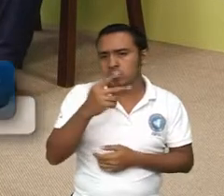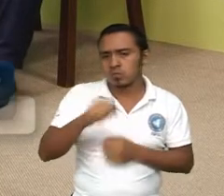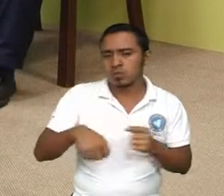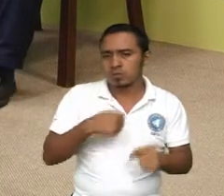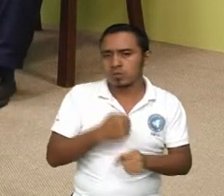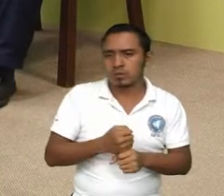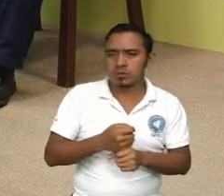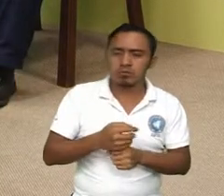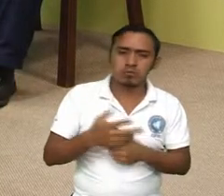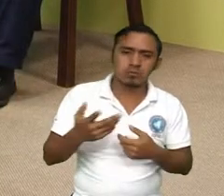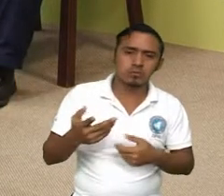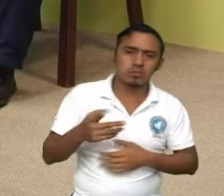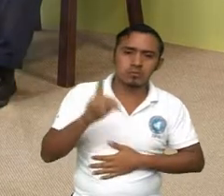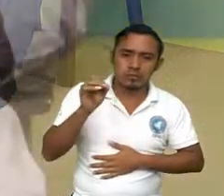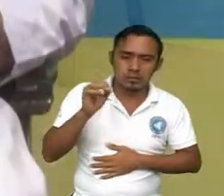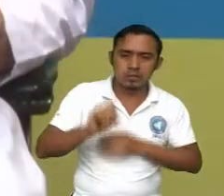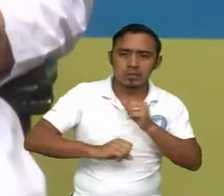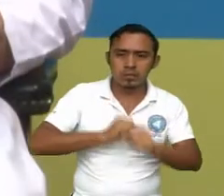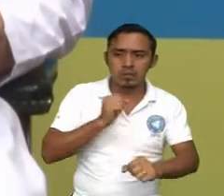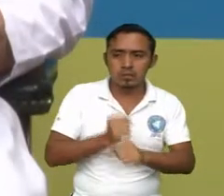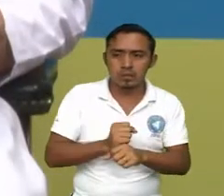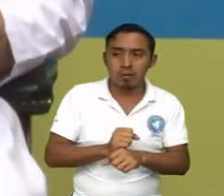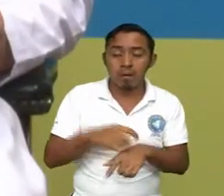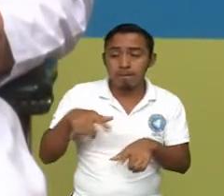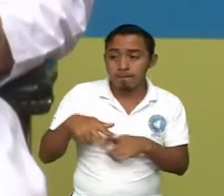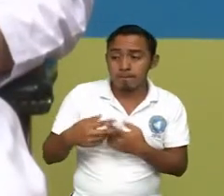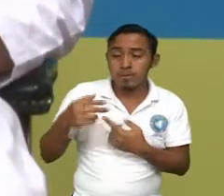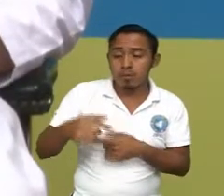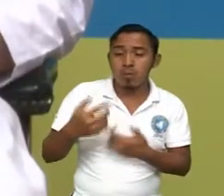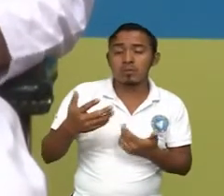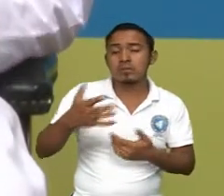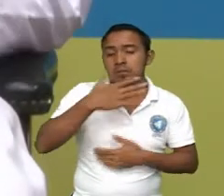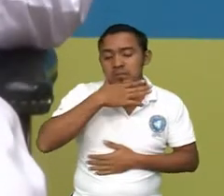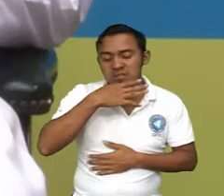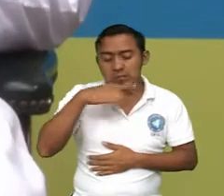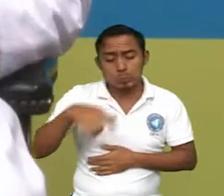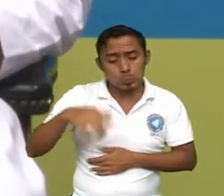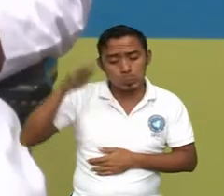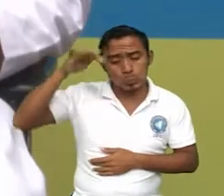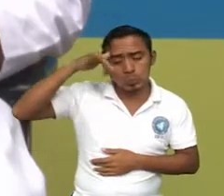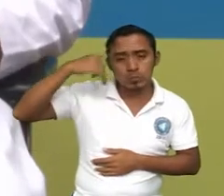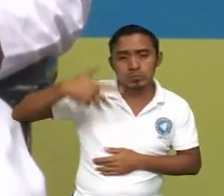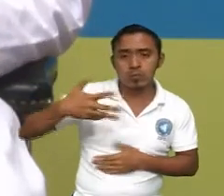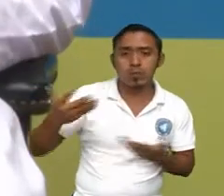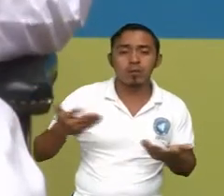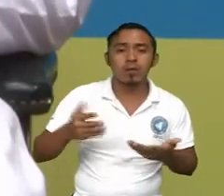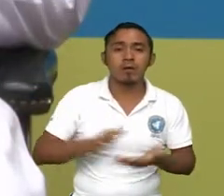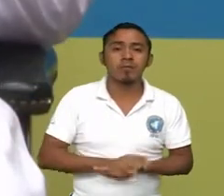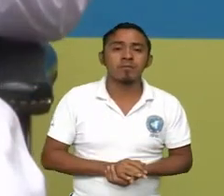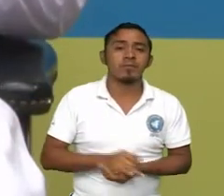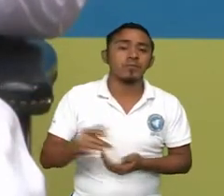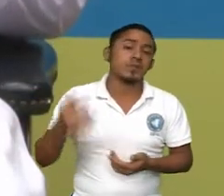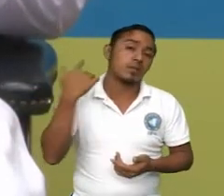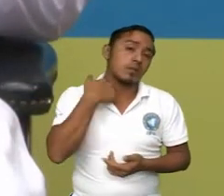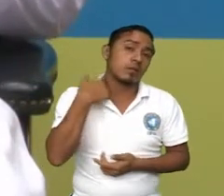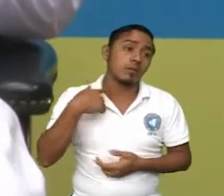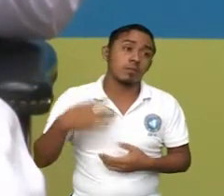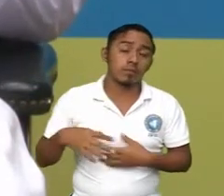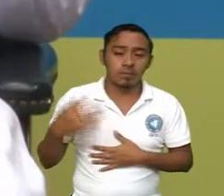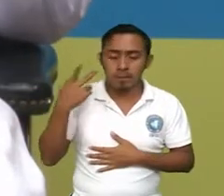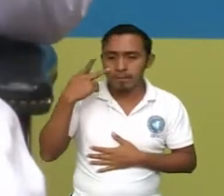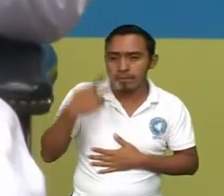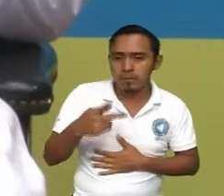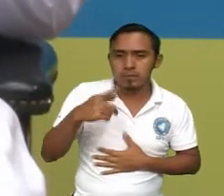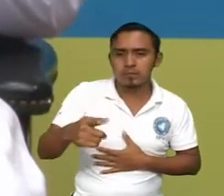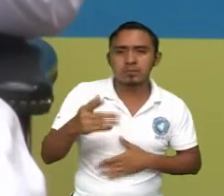esté en la plenitud del desarrollo de esta enfermedad a lo otro hay que estar siempre de la mano que esta enfermedad